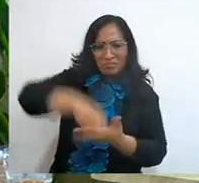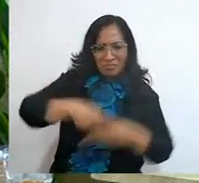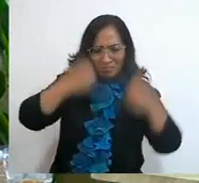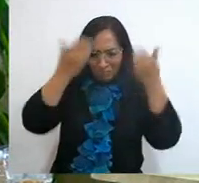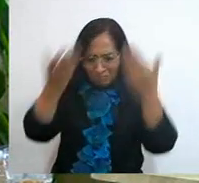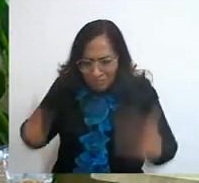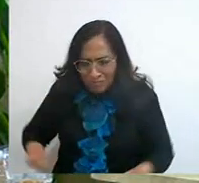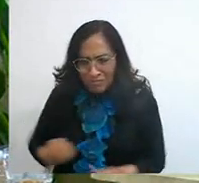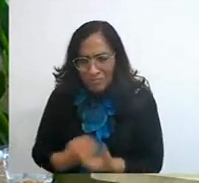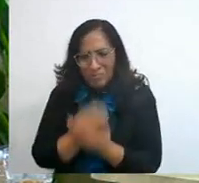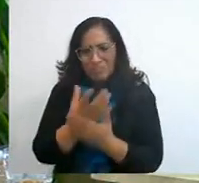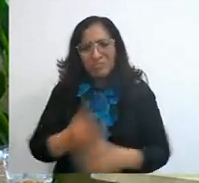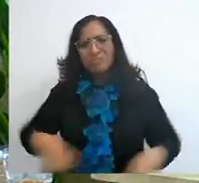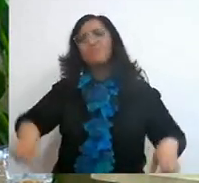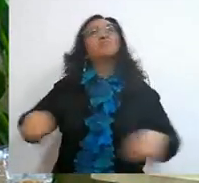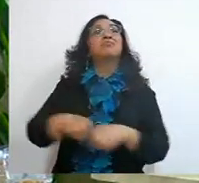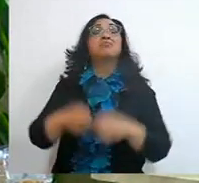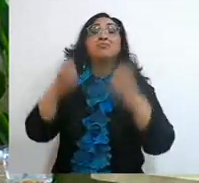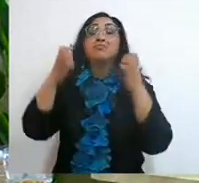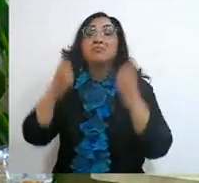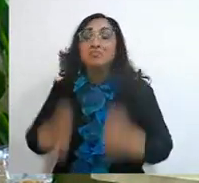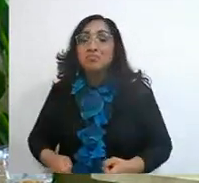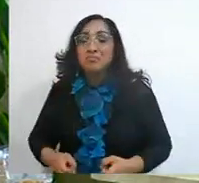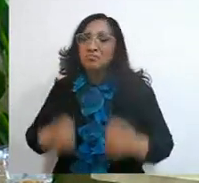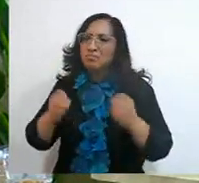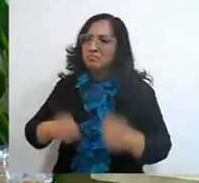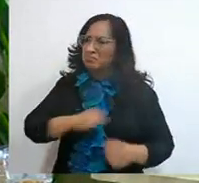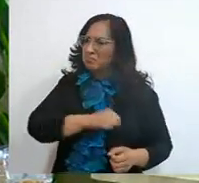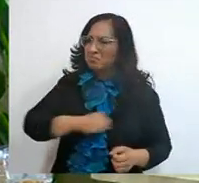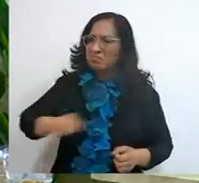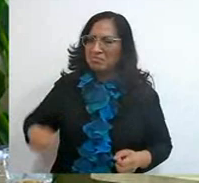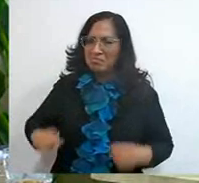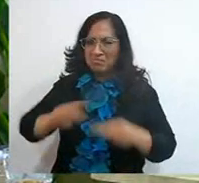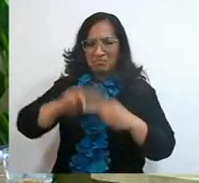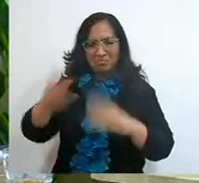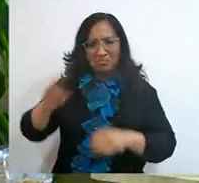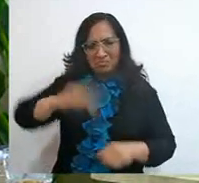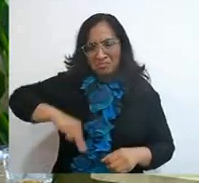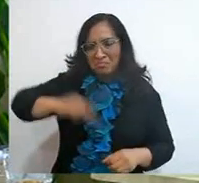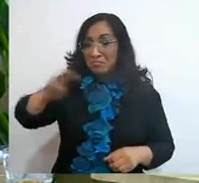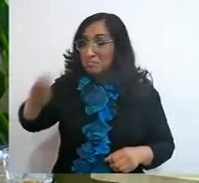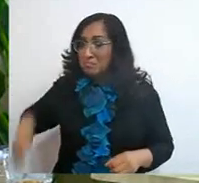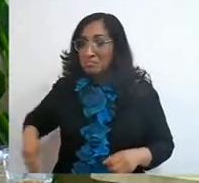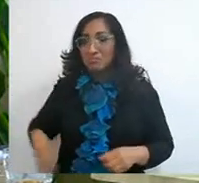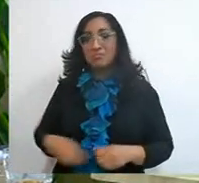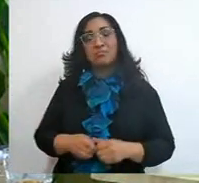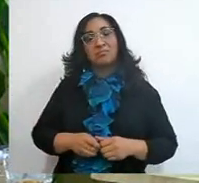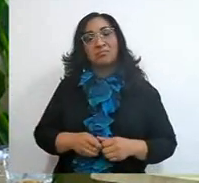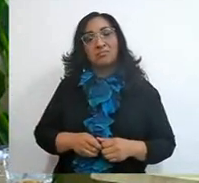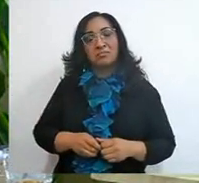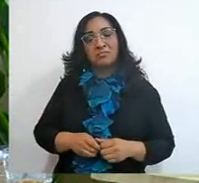salir de esa condición, o van a ir de mal en peor hasta ser destruidos y donde ya no haya remedio.